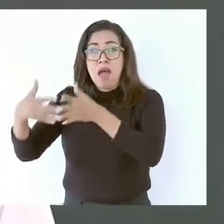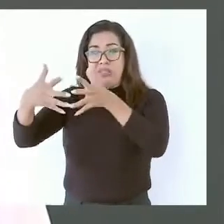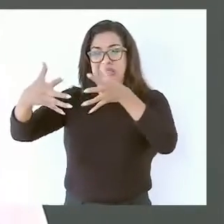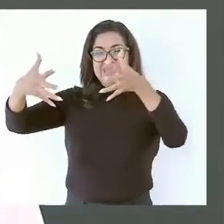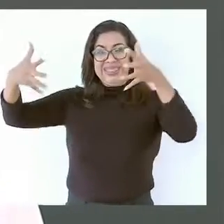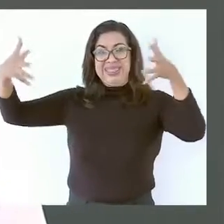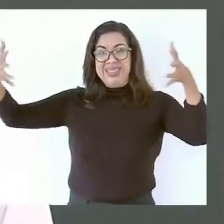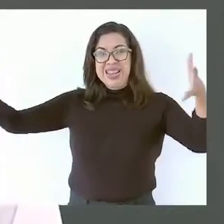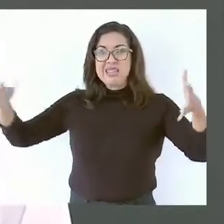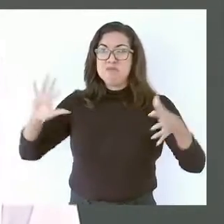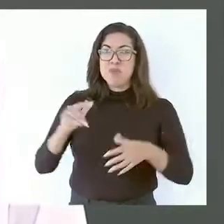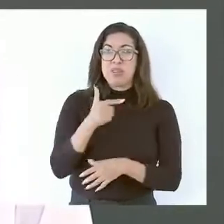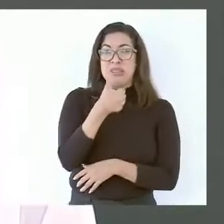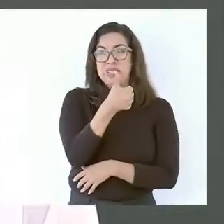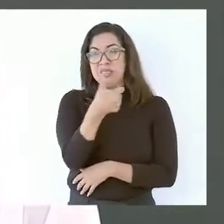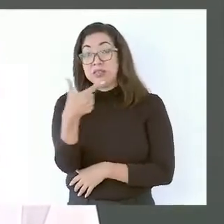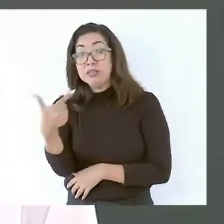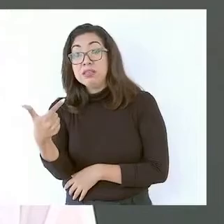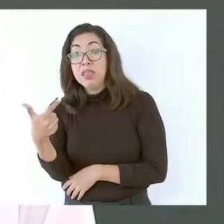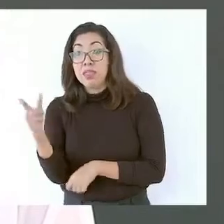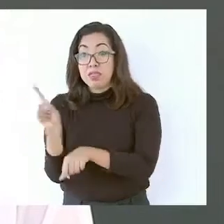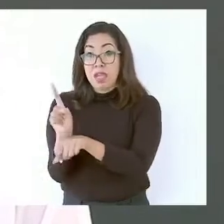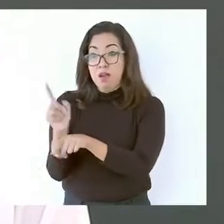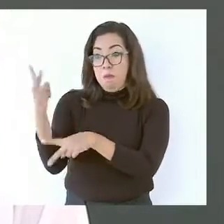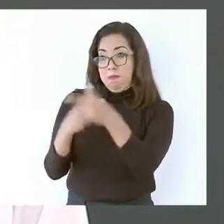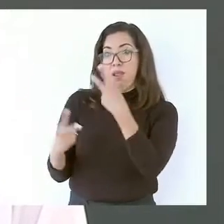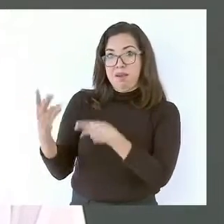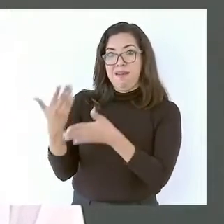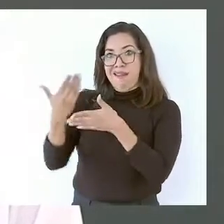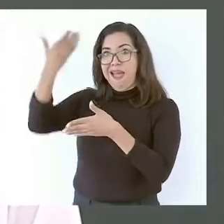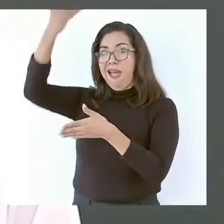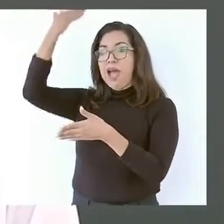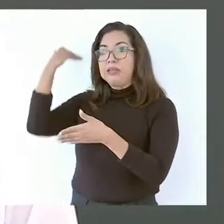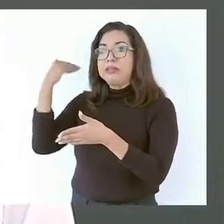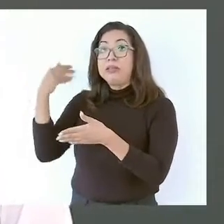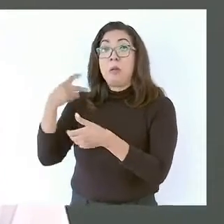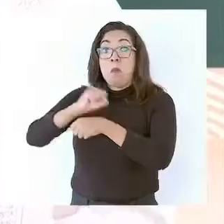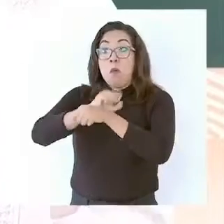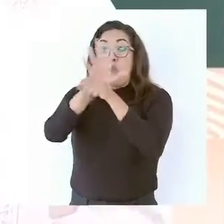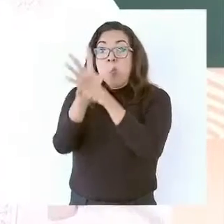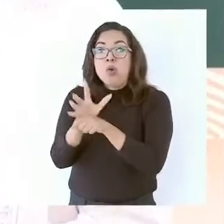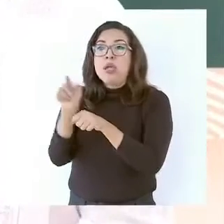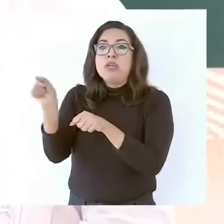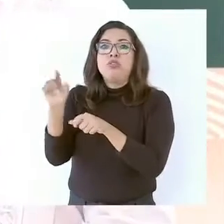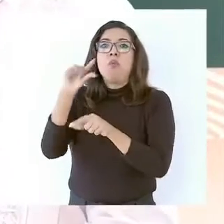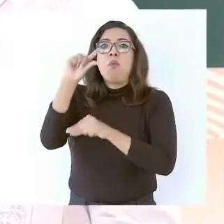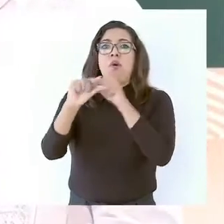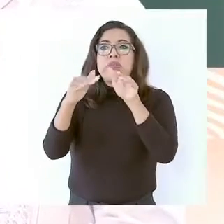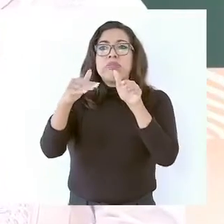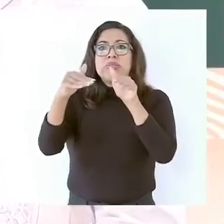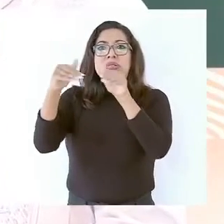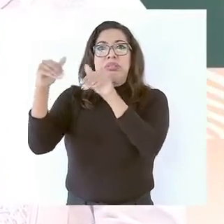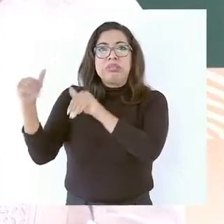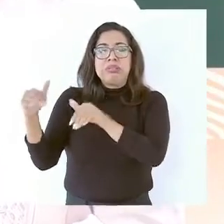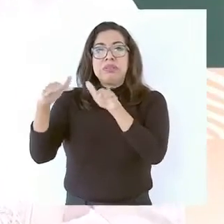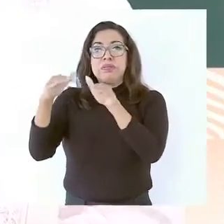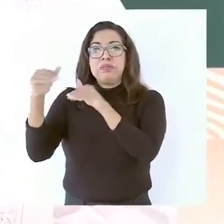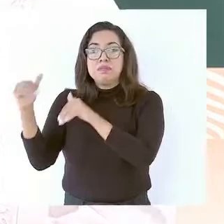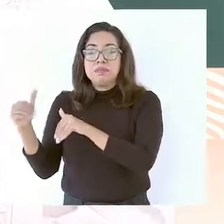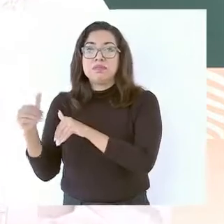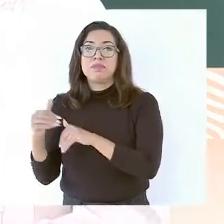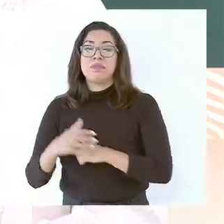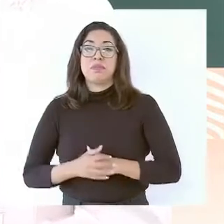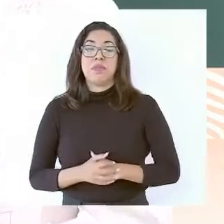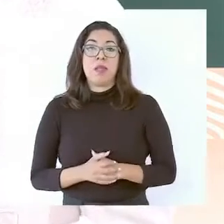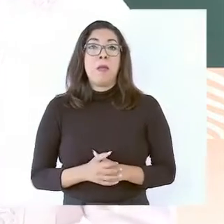visitaban dejaron de venir. Y toda una población, ligada en su mayoría a la industria turística, quedó sin